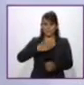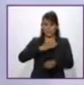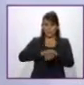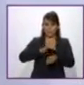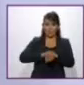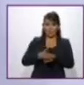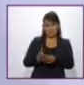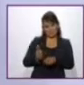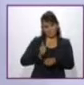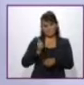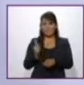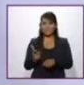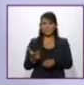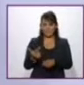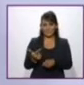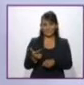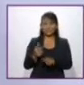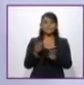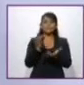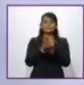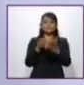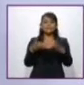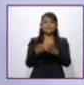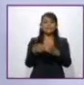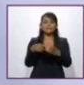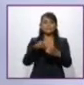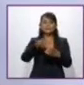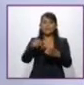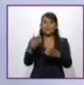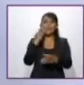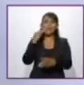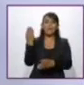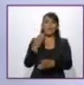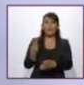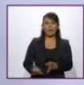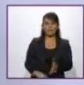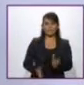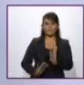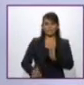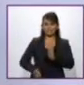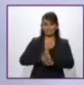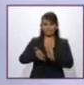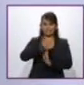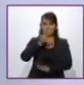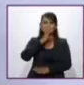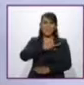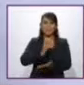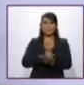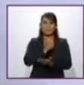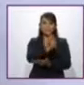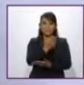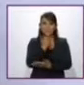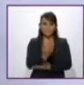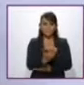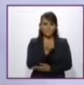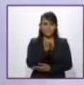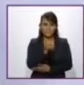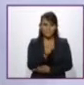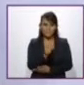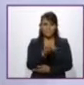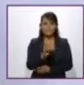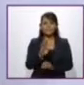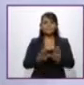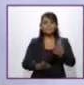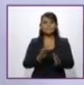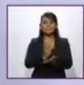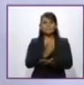tenemos como resultado mala calidad en la obra pública, conceptos que no se pagan, obra pública que se paga y tiene